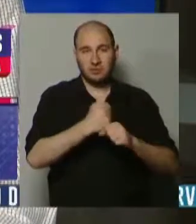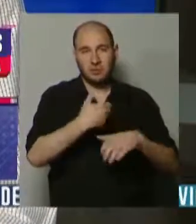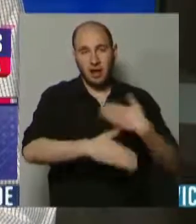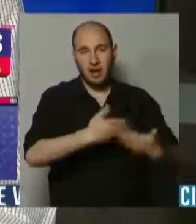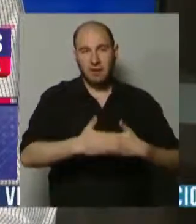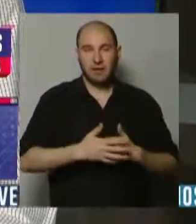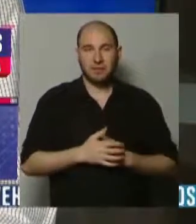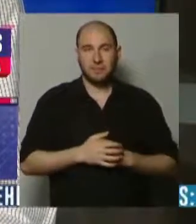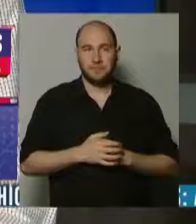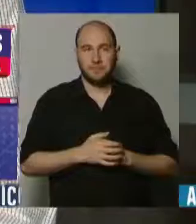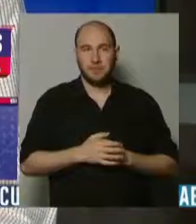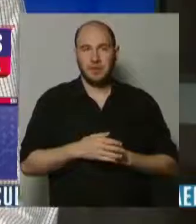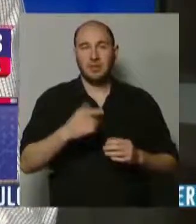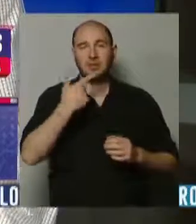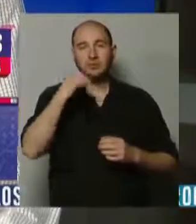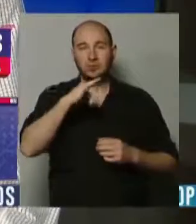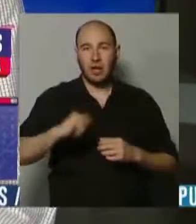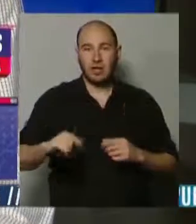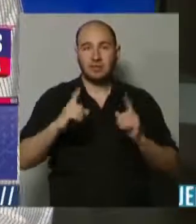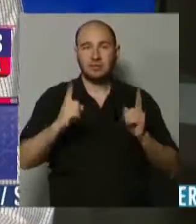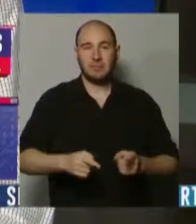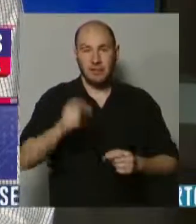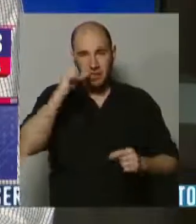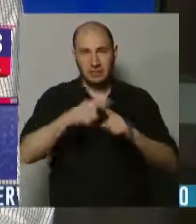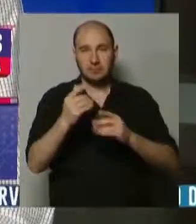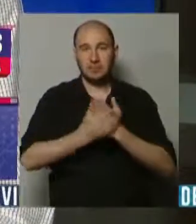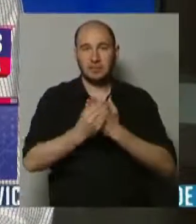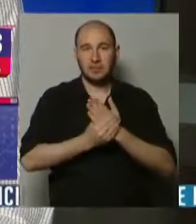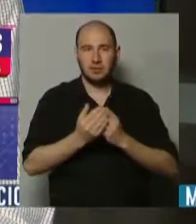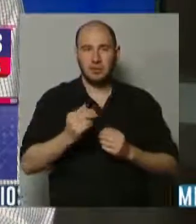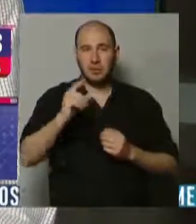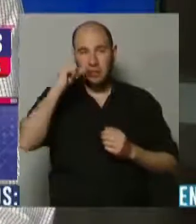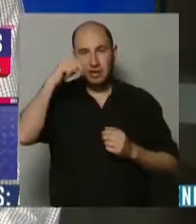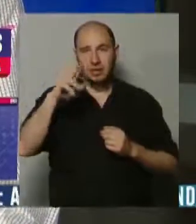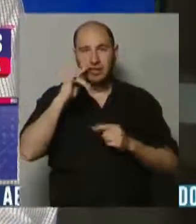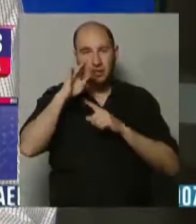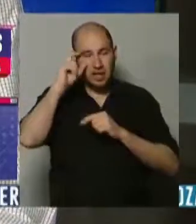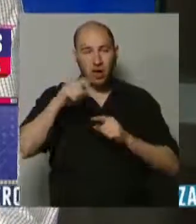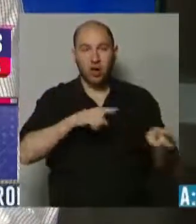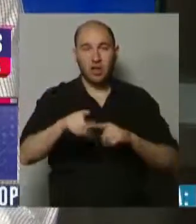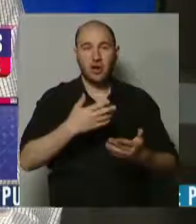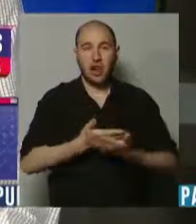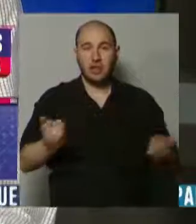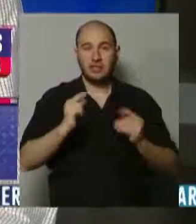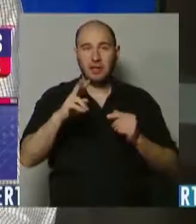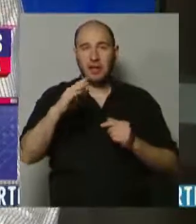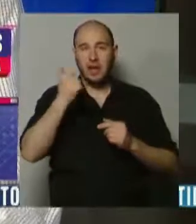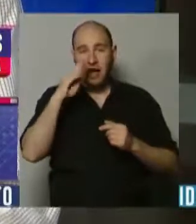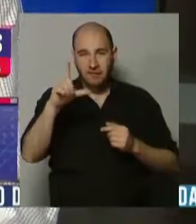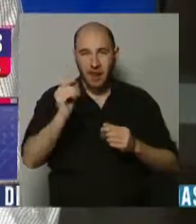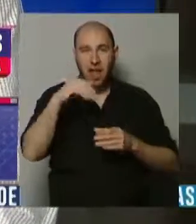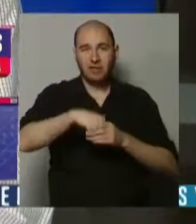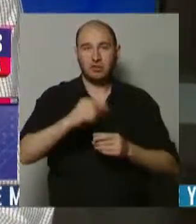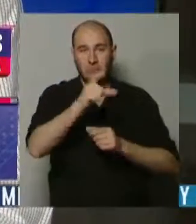trabajando Suárez. Está también el ex ministro Enrique Baquié como coordinador general, está Gabriel Fidel también dentro